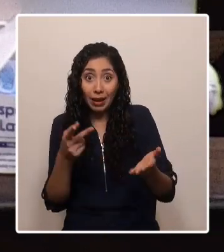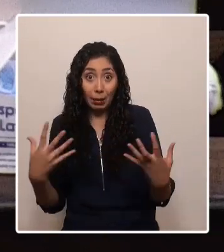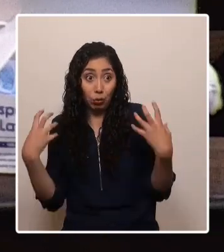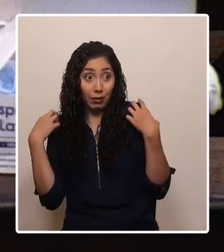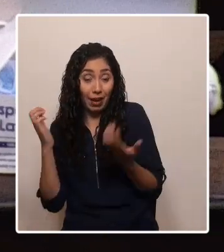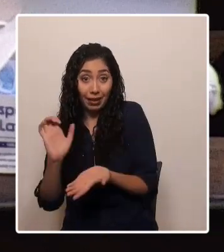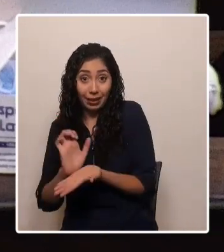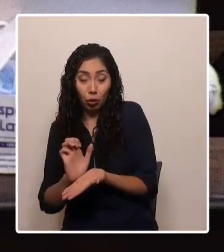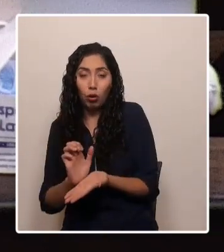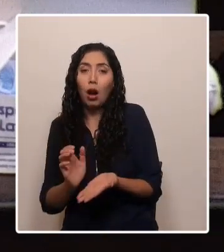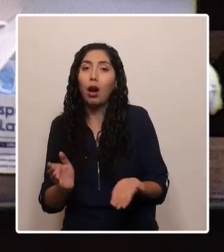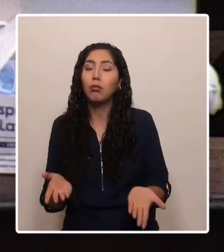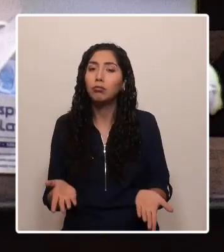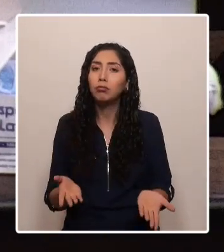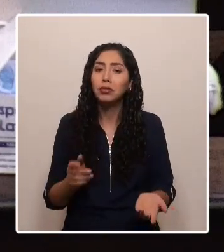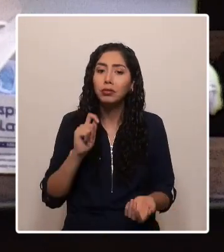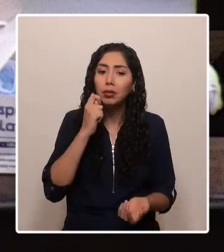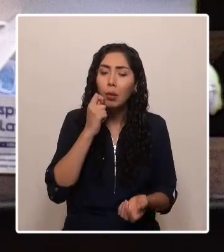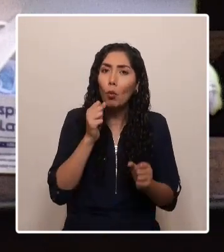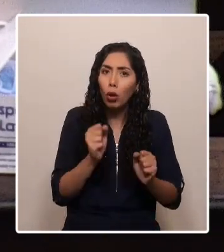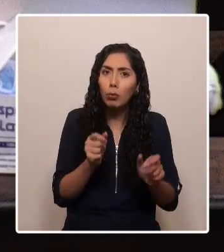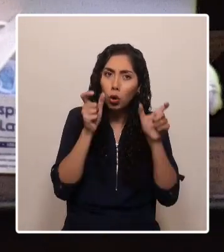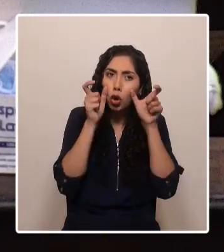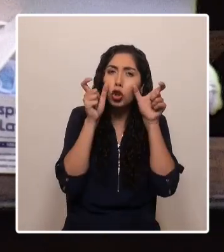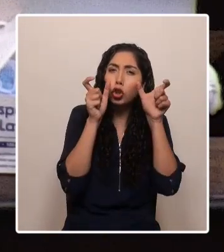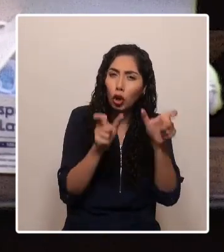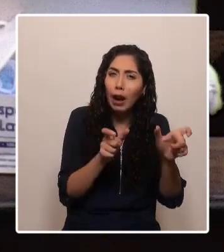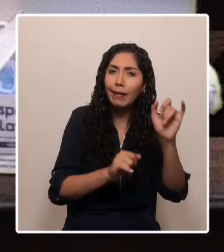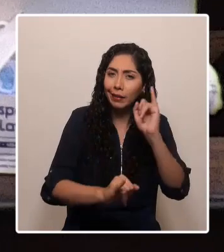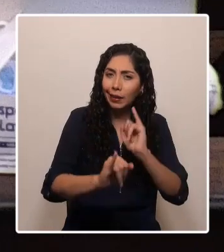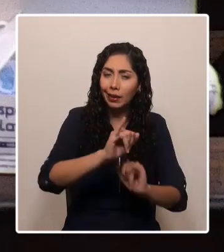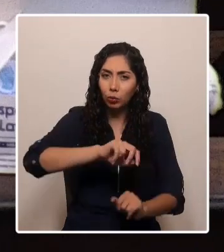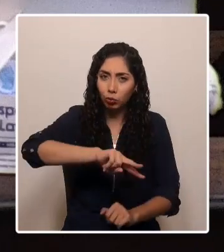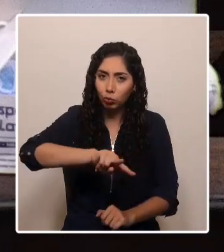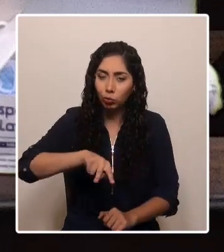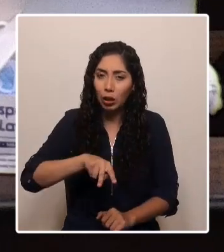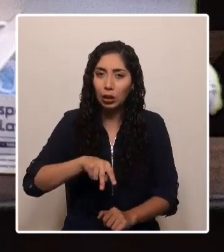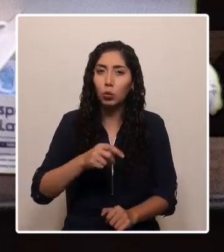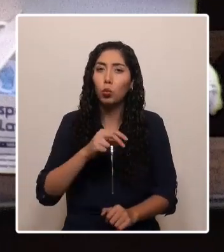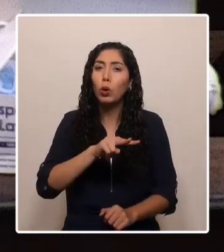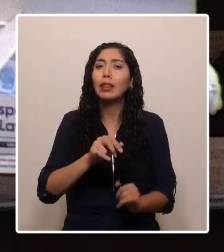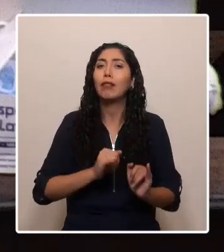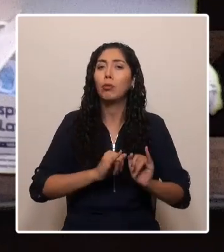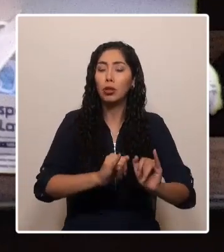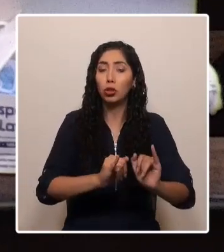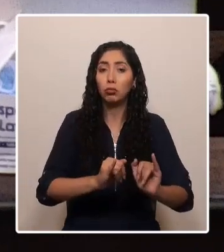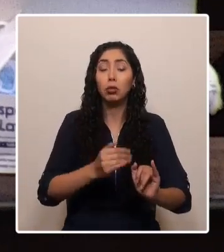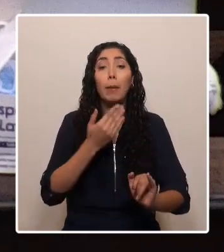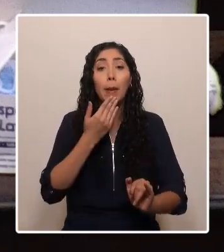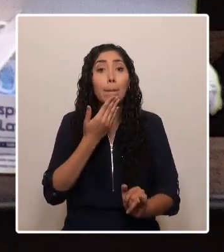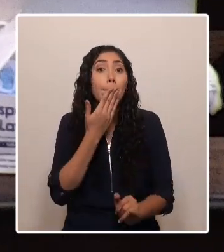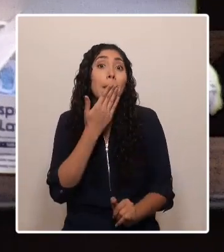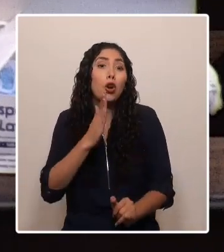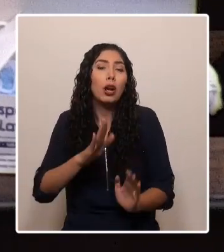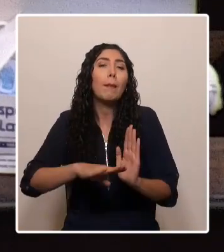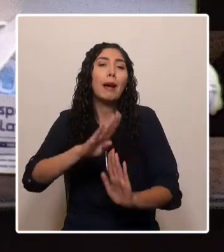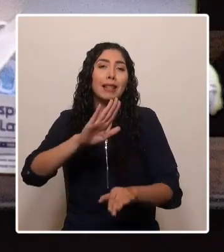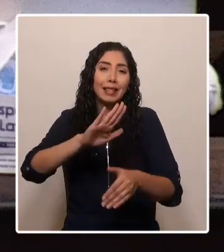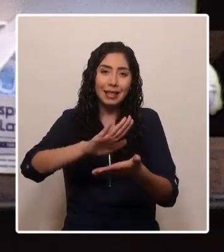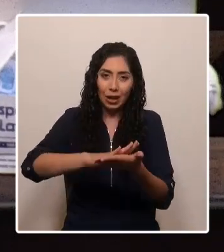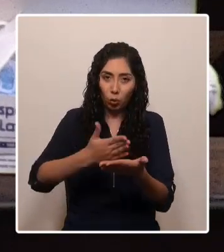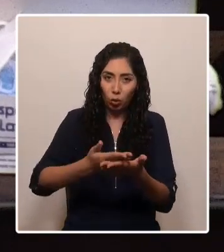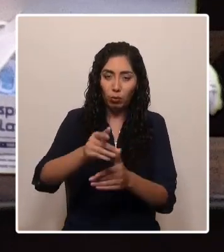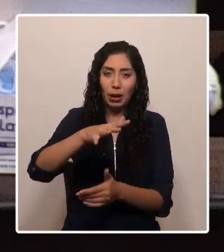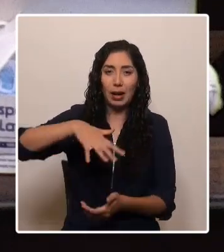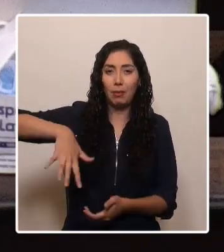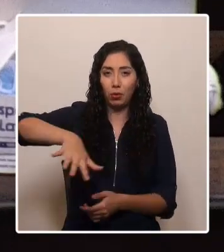aumentan nuestra capacidad de predicción, vigilancia epidemiológica y diagnóstico. En pocas palabras, más y mejor salud para la población. Muchas gracias.